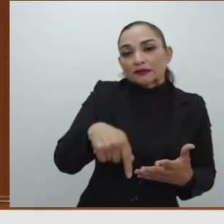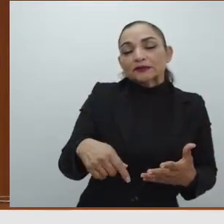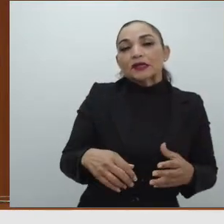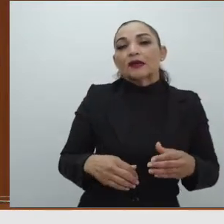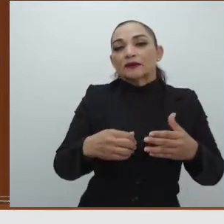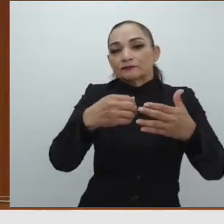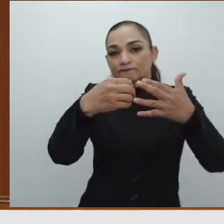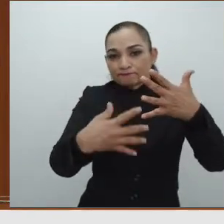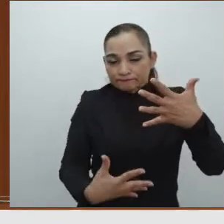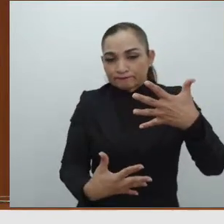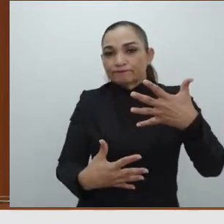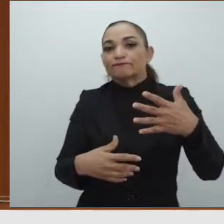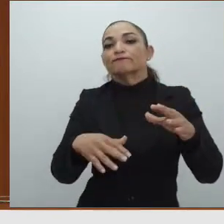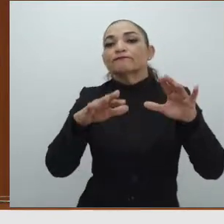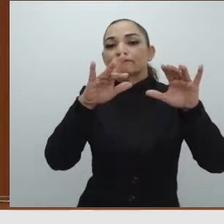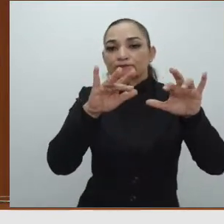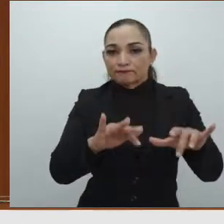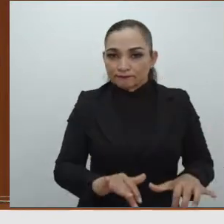documento.